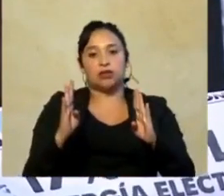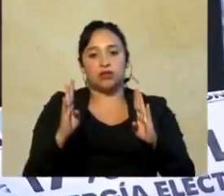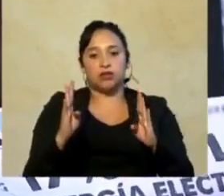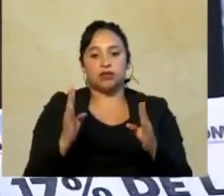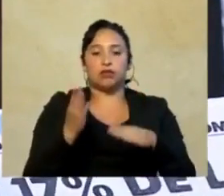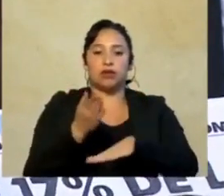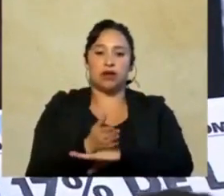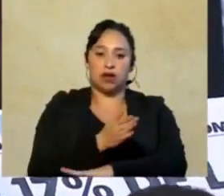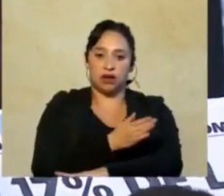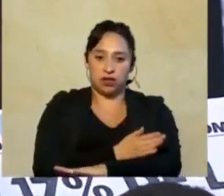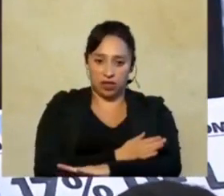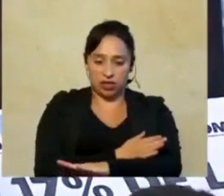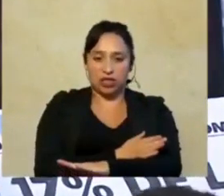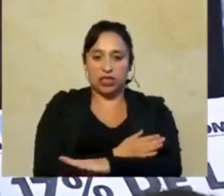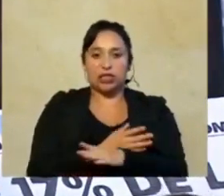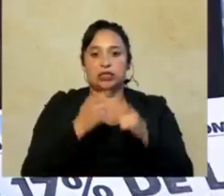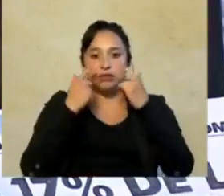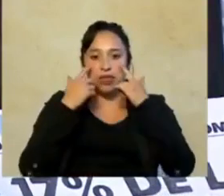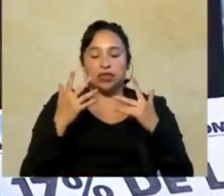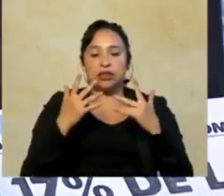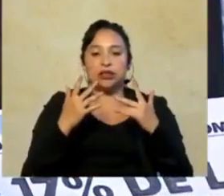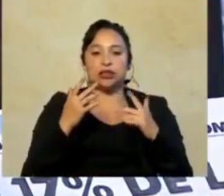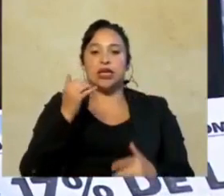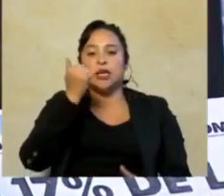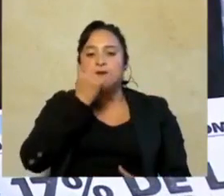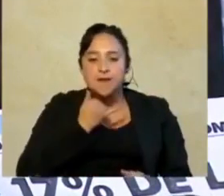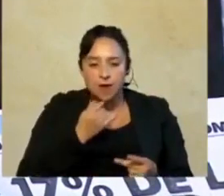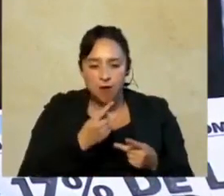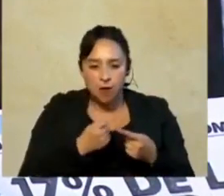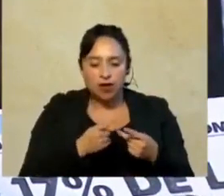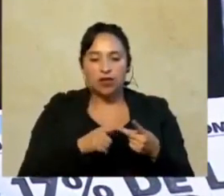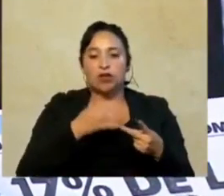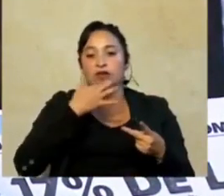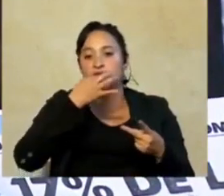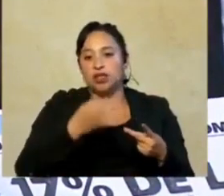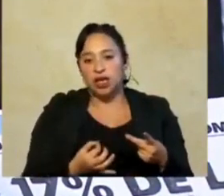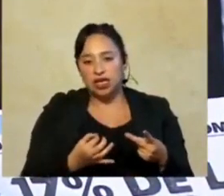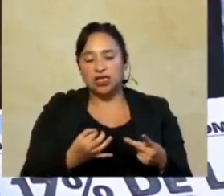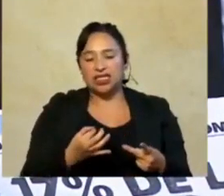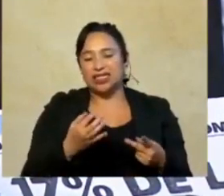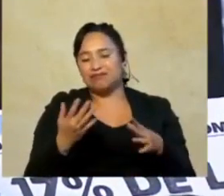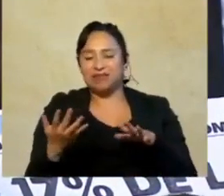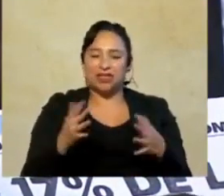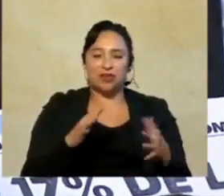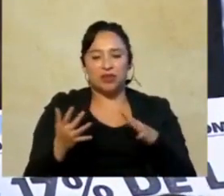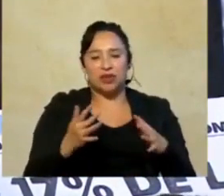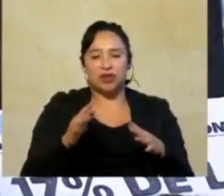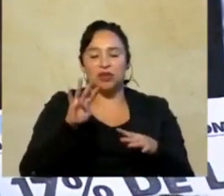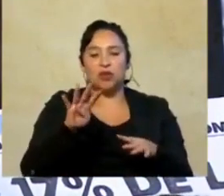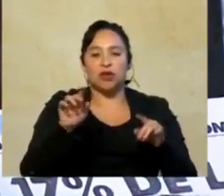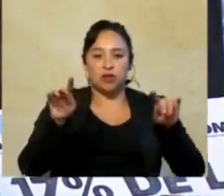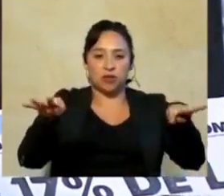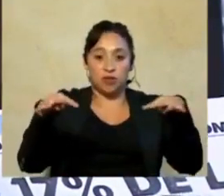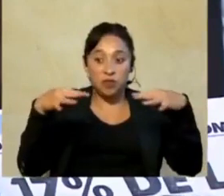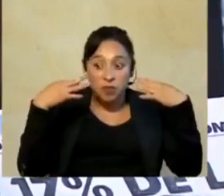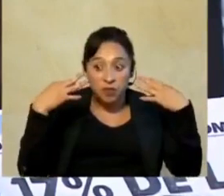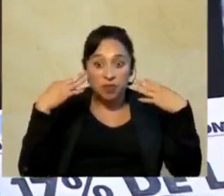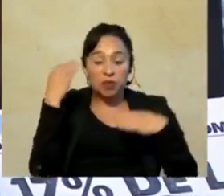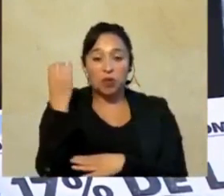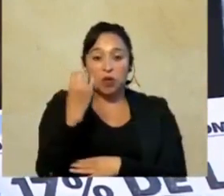cargada de conjeturas errores fácticos o verdades a medias cuando tenemos un país pendiente de un proyecto de esta magnitud